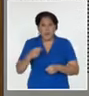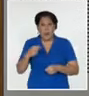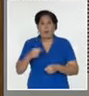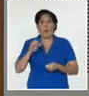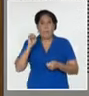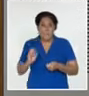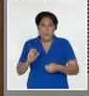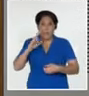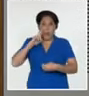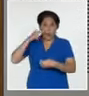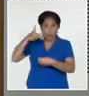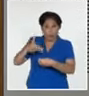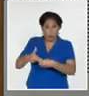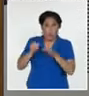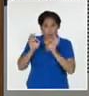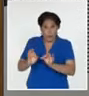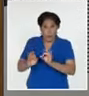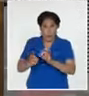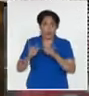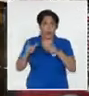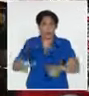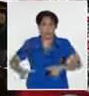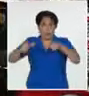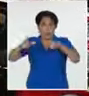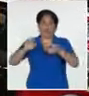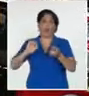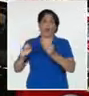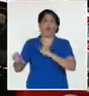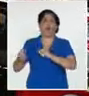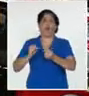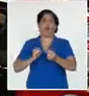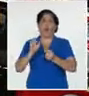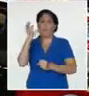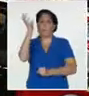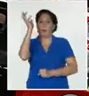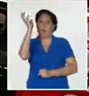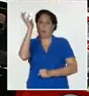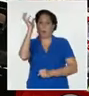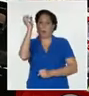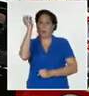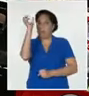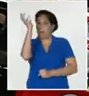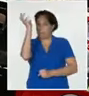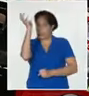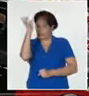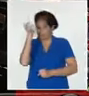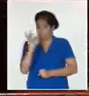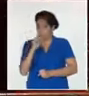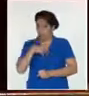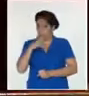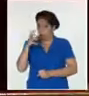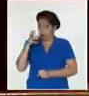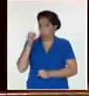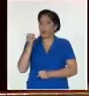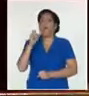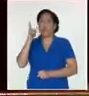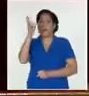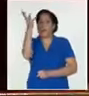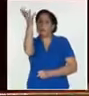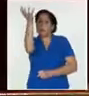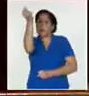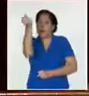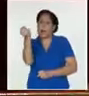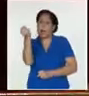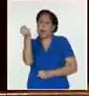el kilo a lo que tenemos. Por cada bombillo innecesariamente encendido que apaguemos, vamos a encender uno en